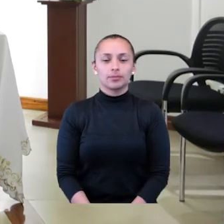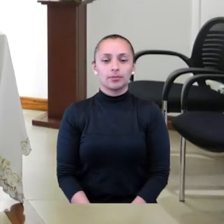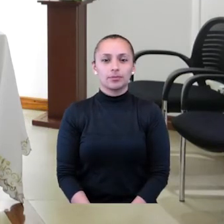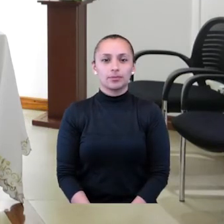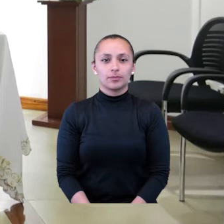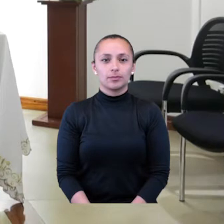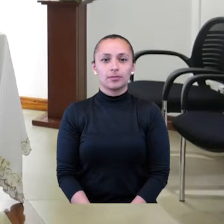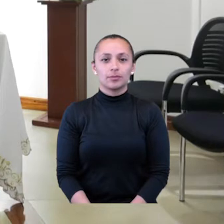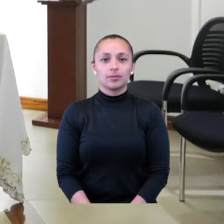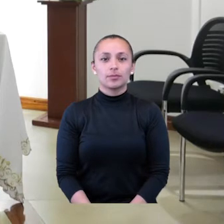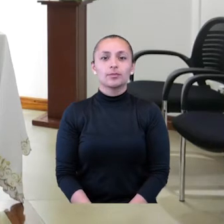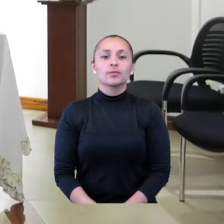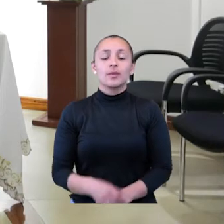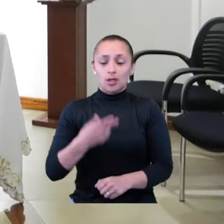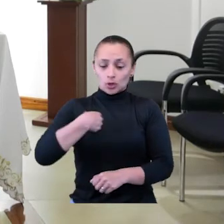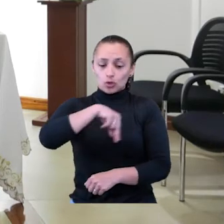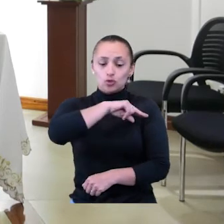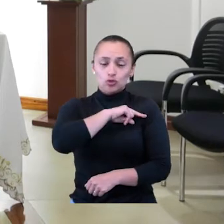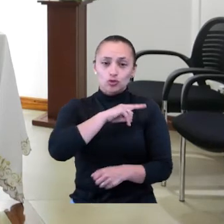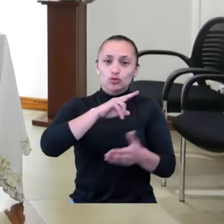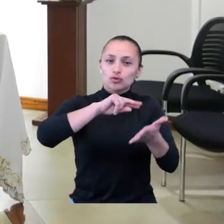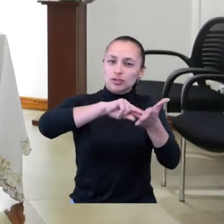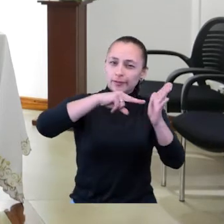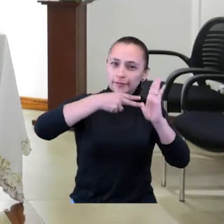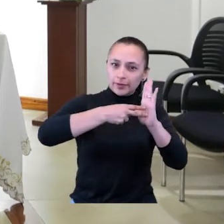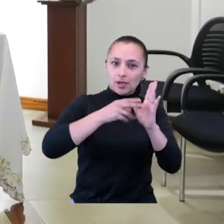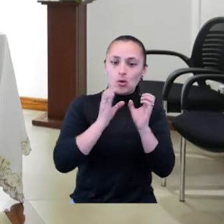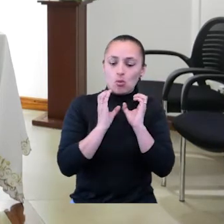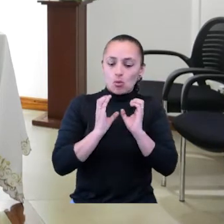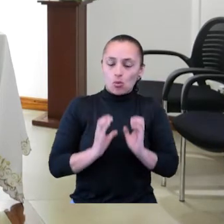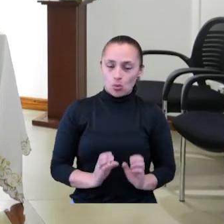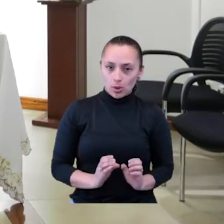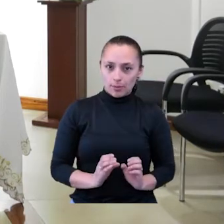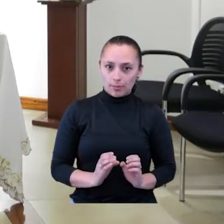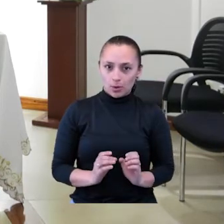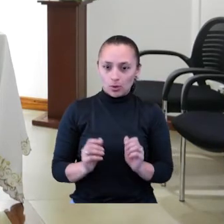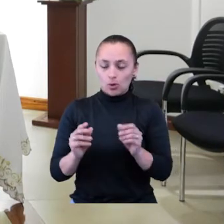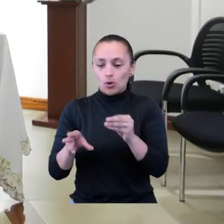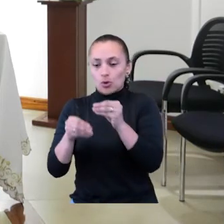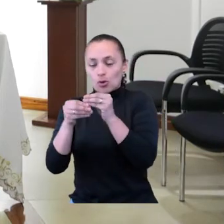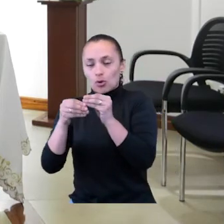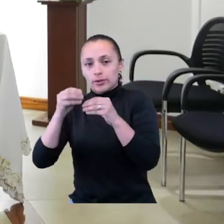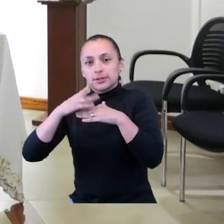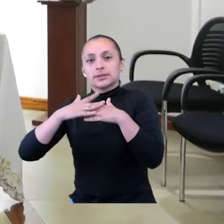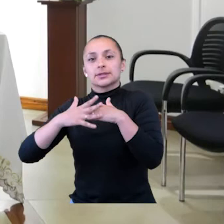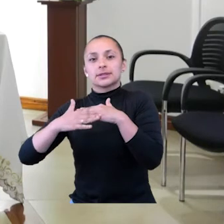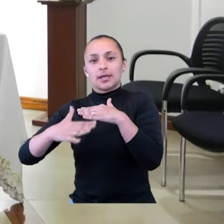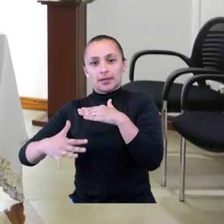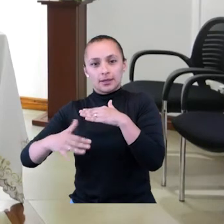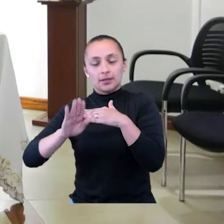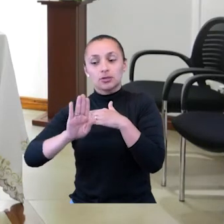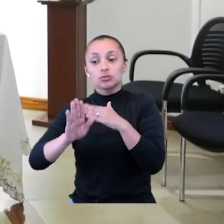de manera que sean para nosotros cuerpo y sangre de jesucristo